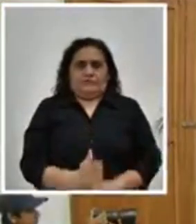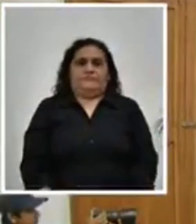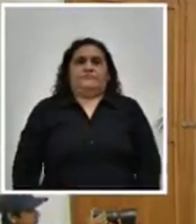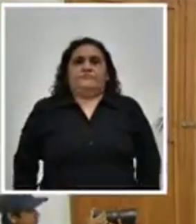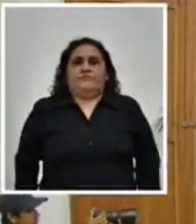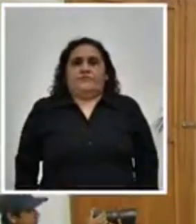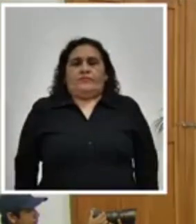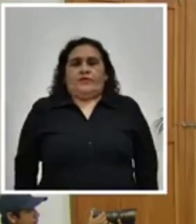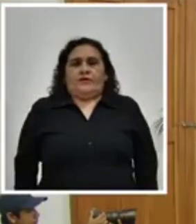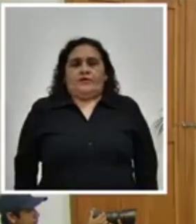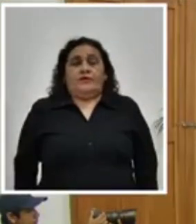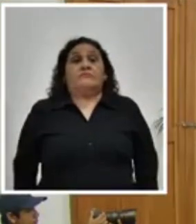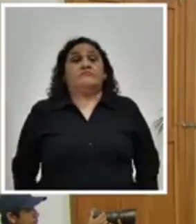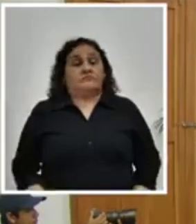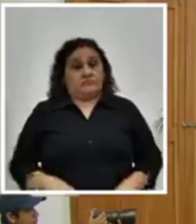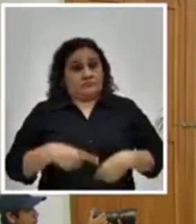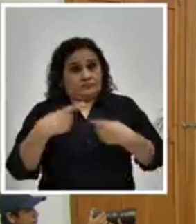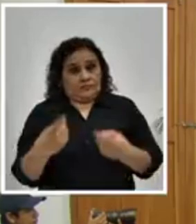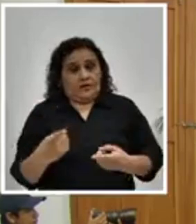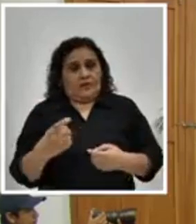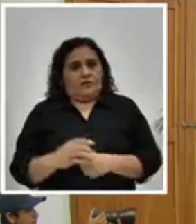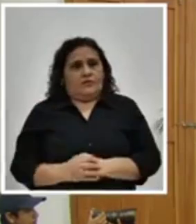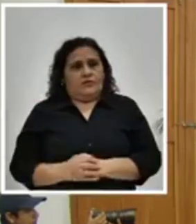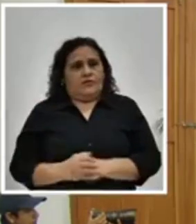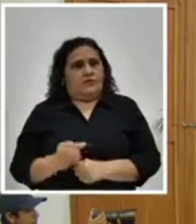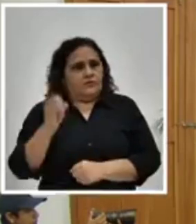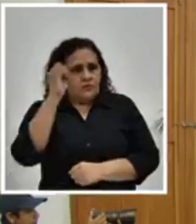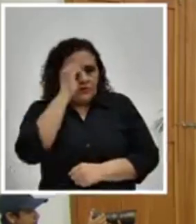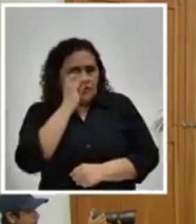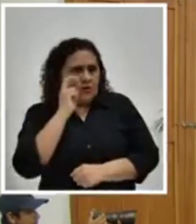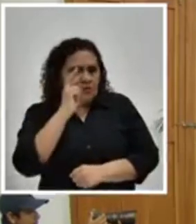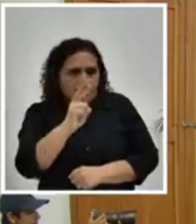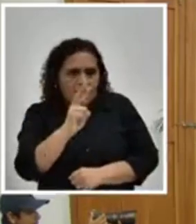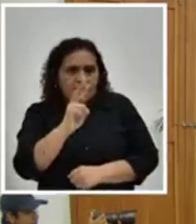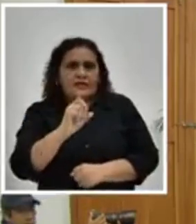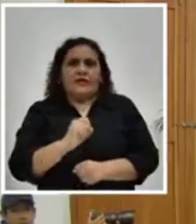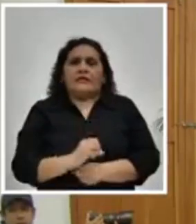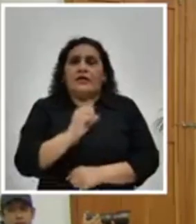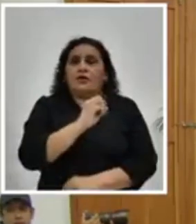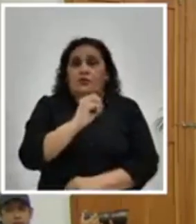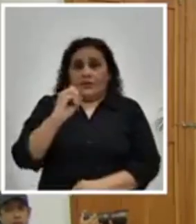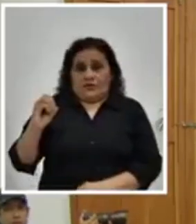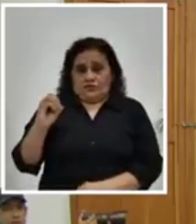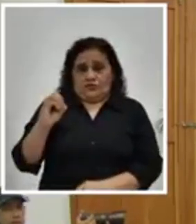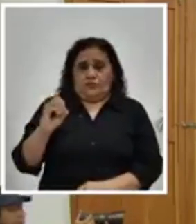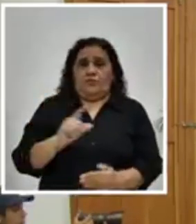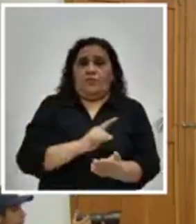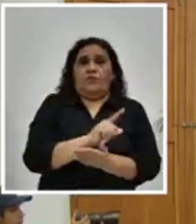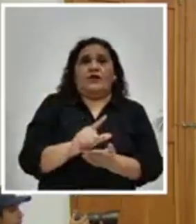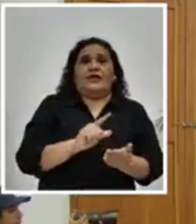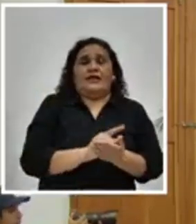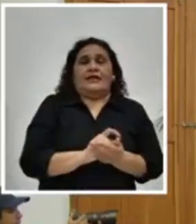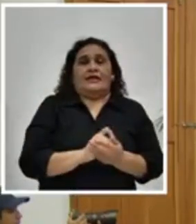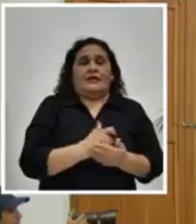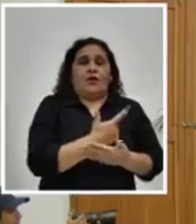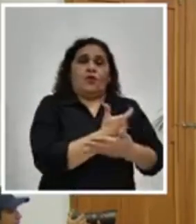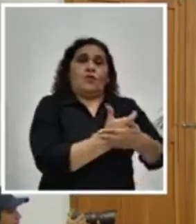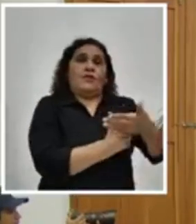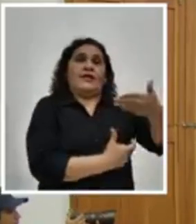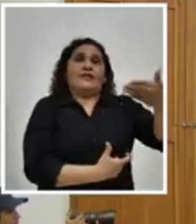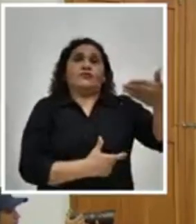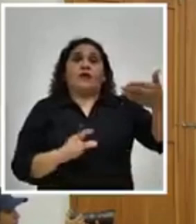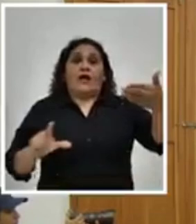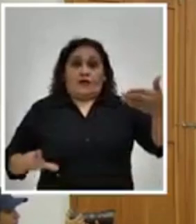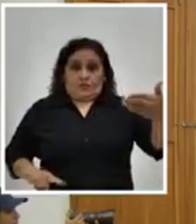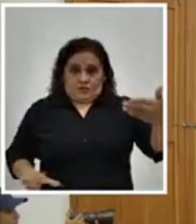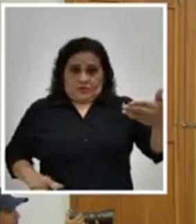Dando con esto prioridad a la observancia de las obligaciones establecidas por la Ley General de Contabilidad Gubernamental,